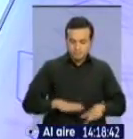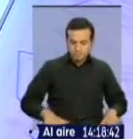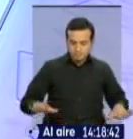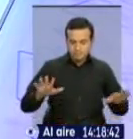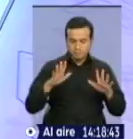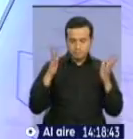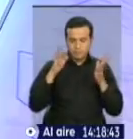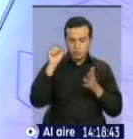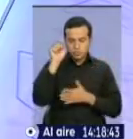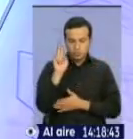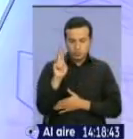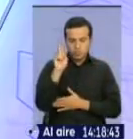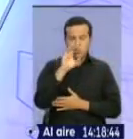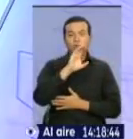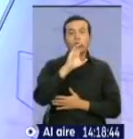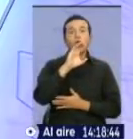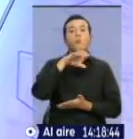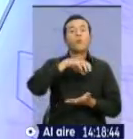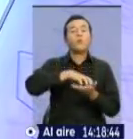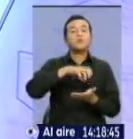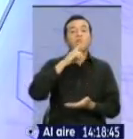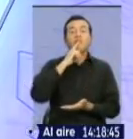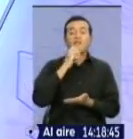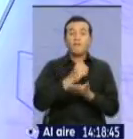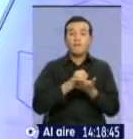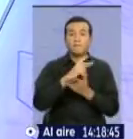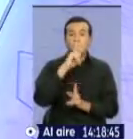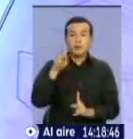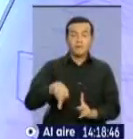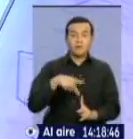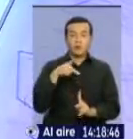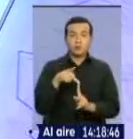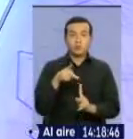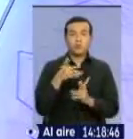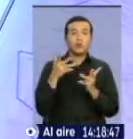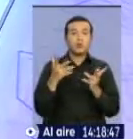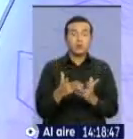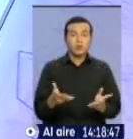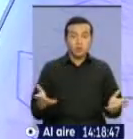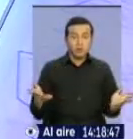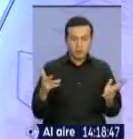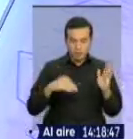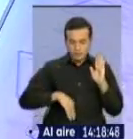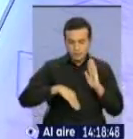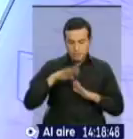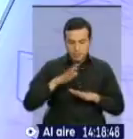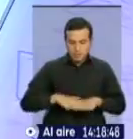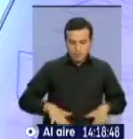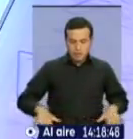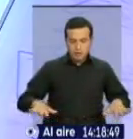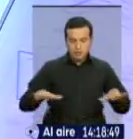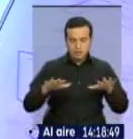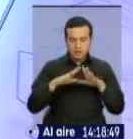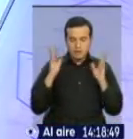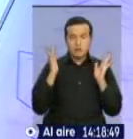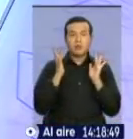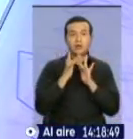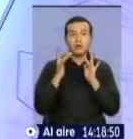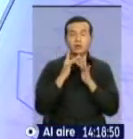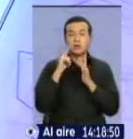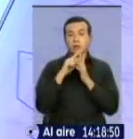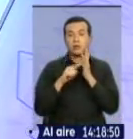llega al suroccidente de la provincia del Oro. La prefectura junto al Banco de Desarrollo realizan la ampliación de la vía que enlaza